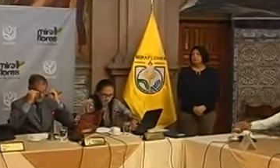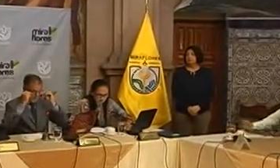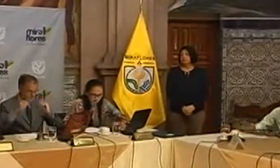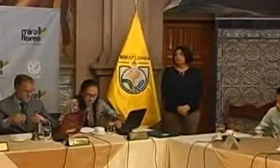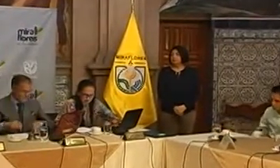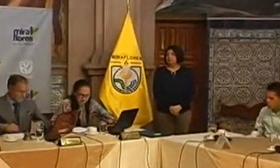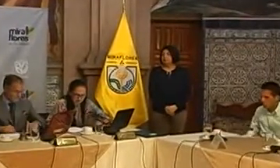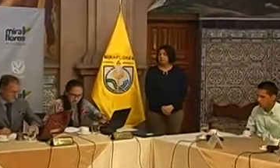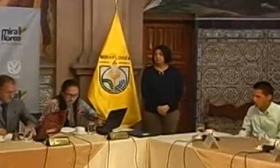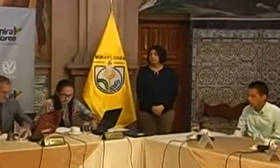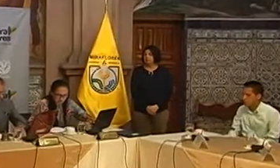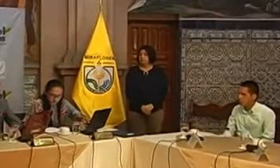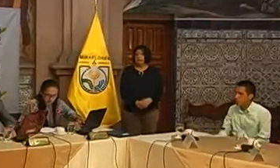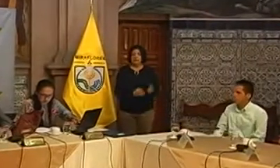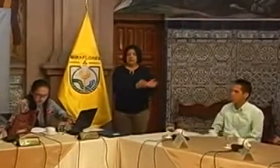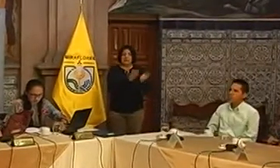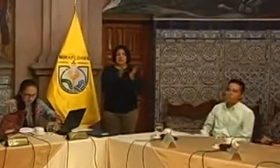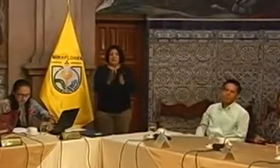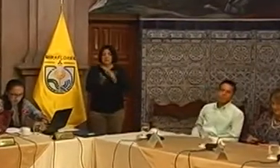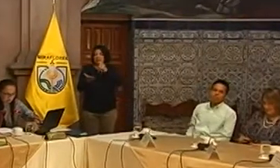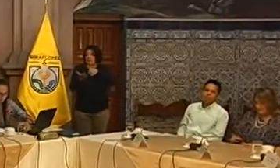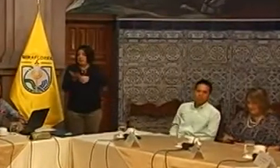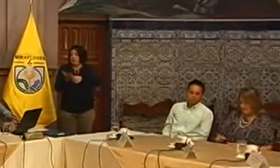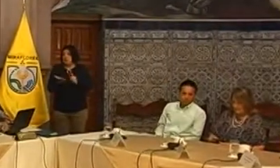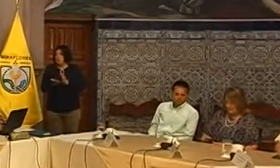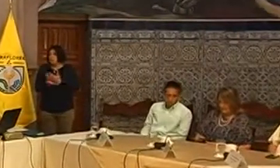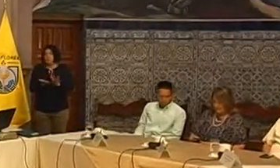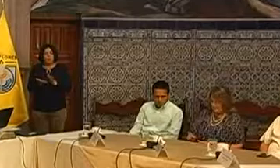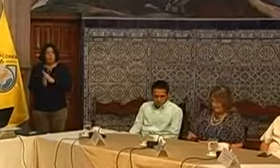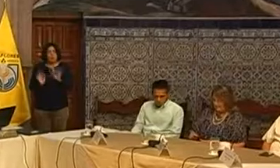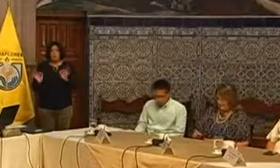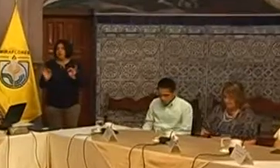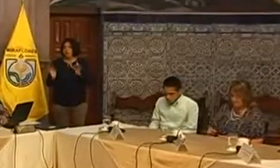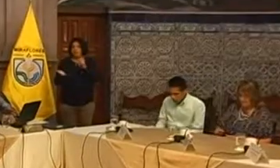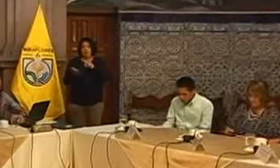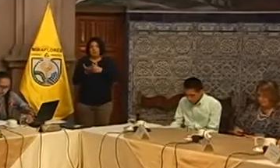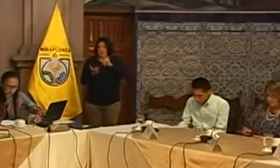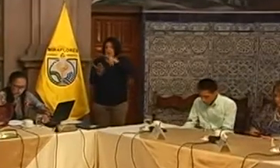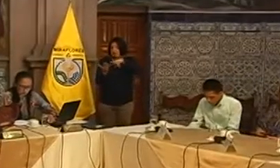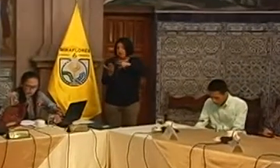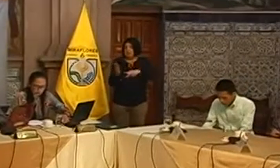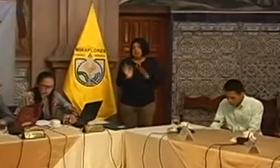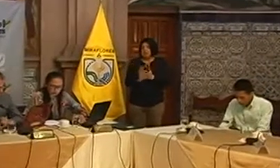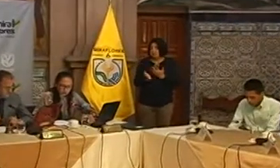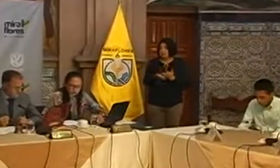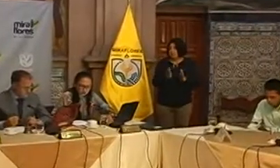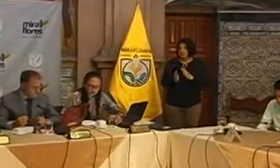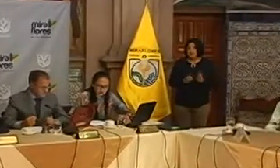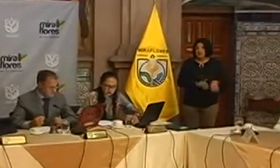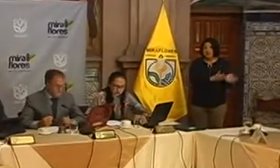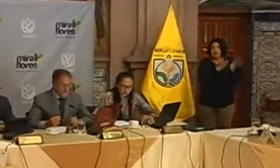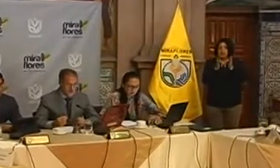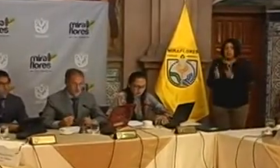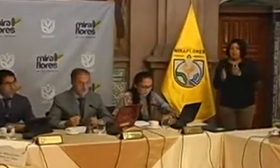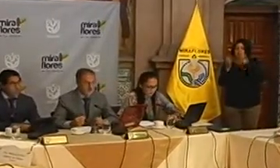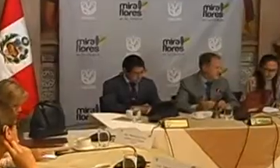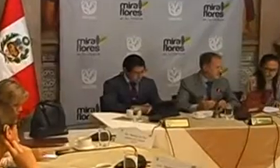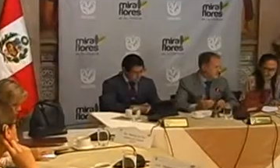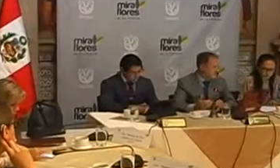En la estación despacho, señor alcalde, no hay ningún documento que dar lectura al Consejo. Estación, informes y